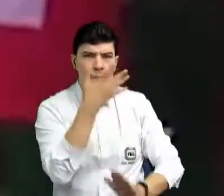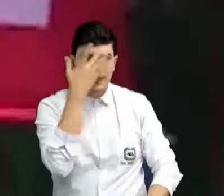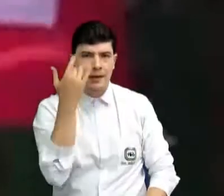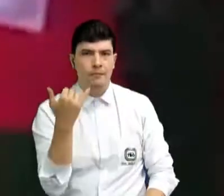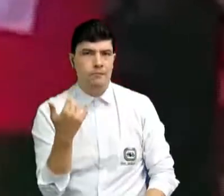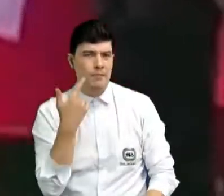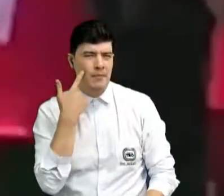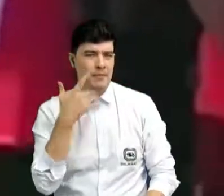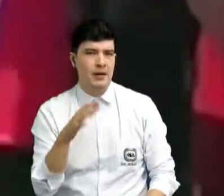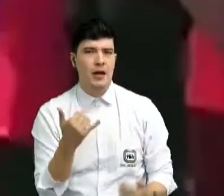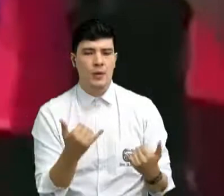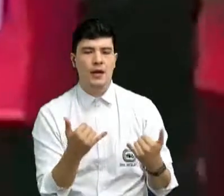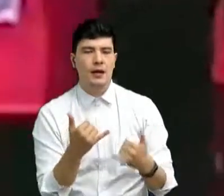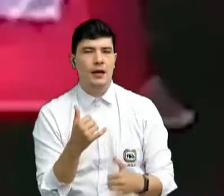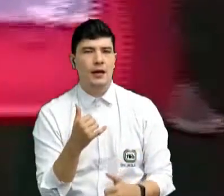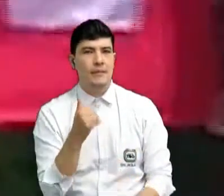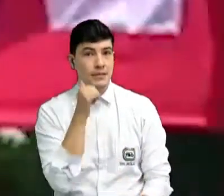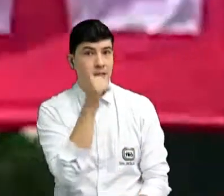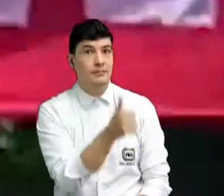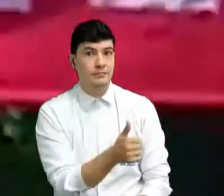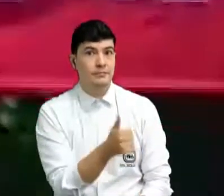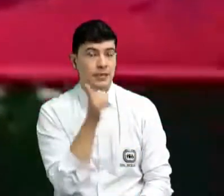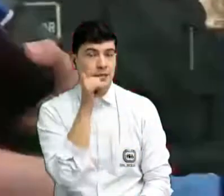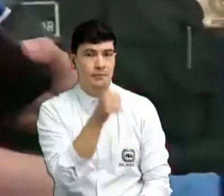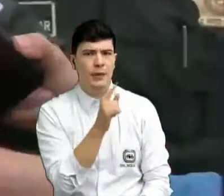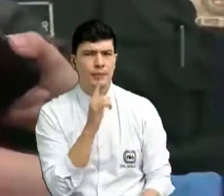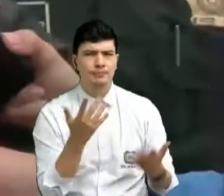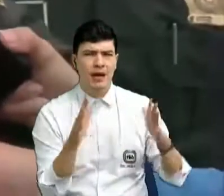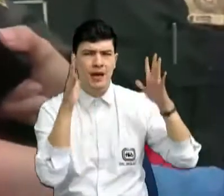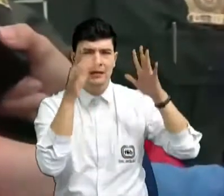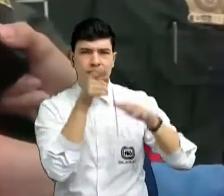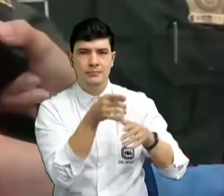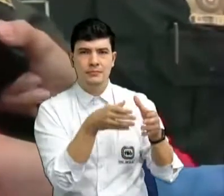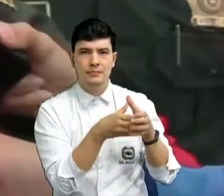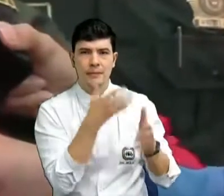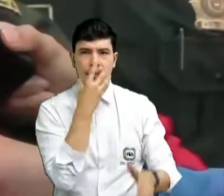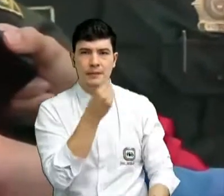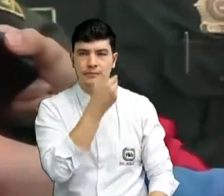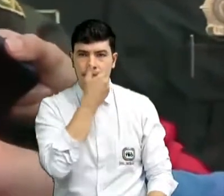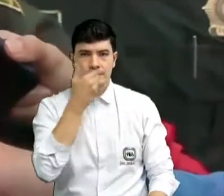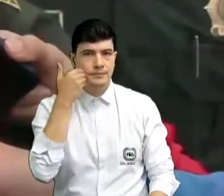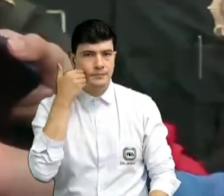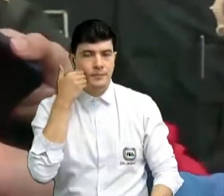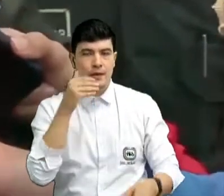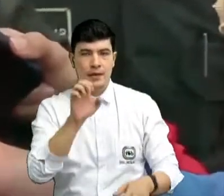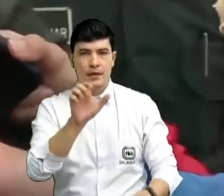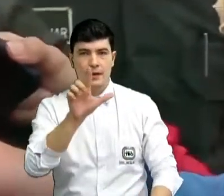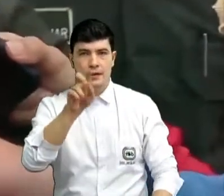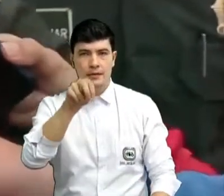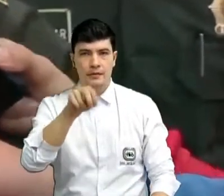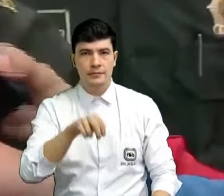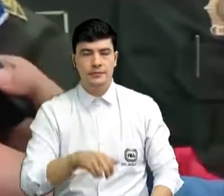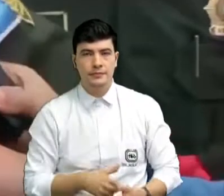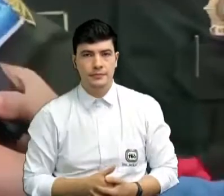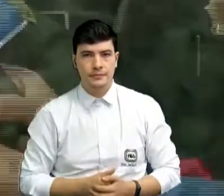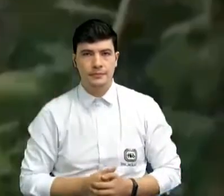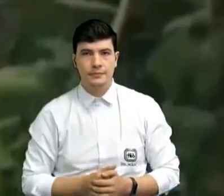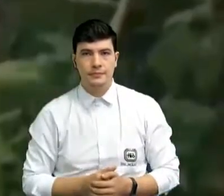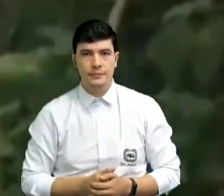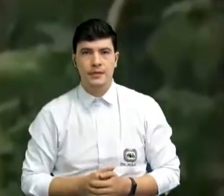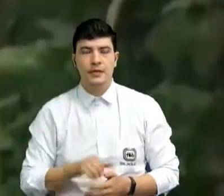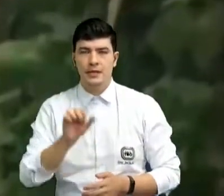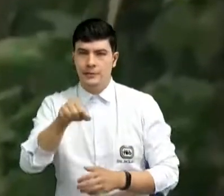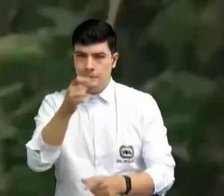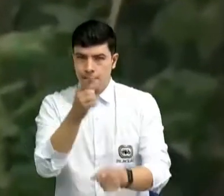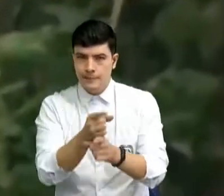armado ELN el día de mañana. En estos días, desafortunadamente, esos grupos al margen de la ley están haciendo unas celebraciones